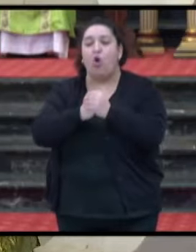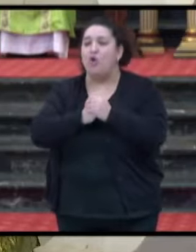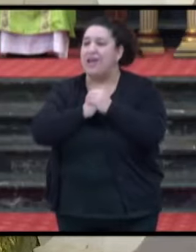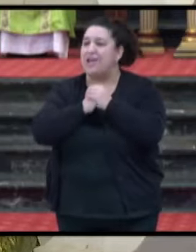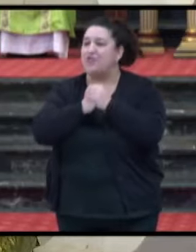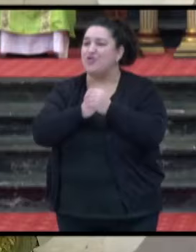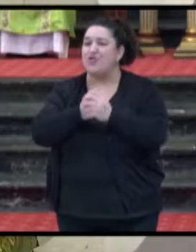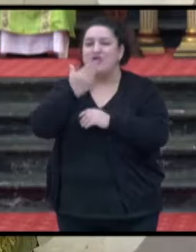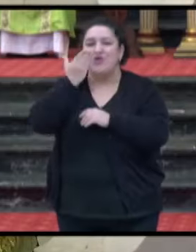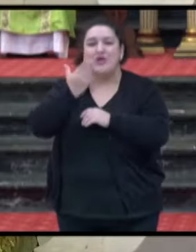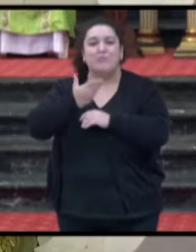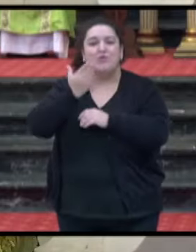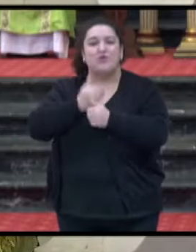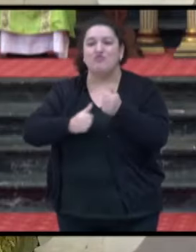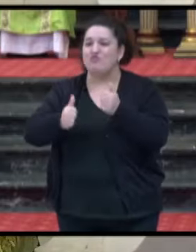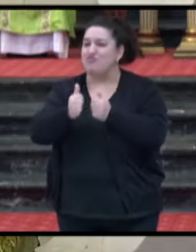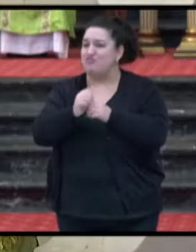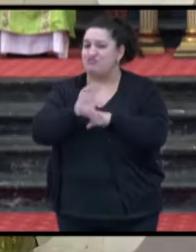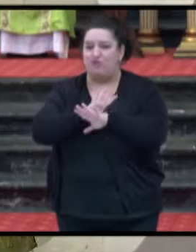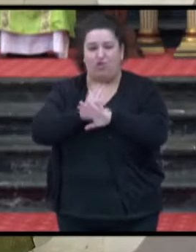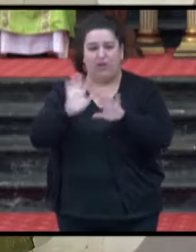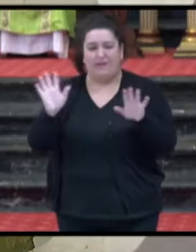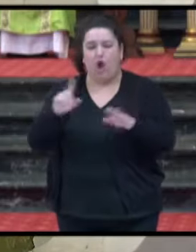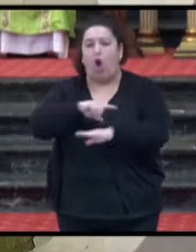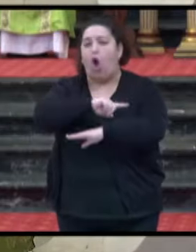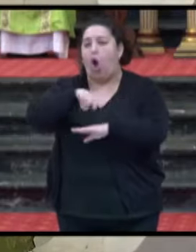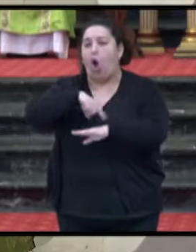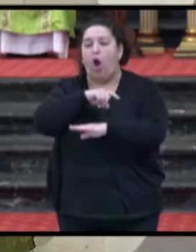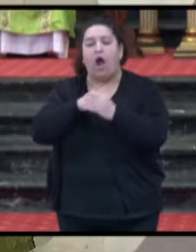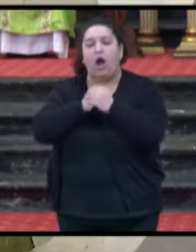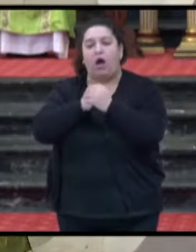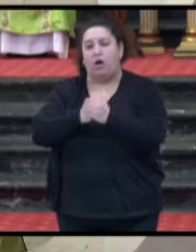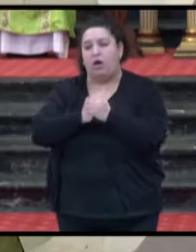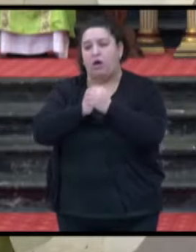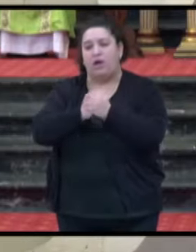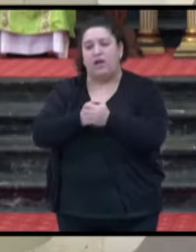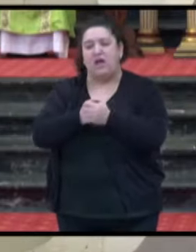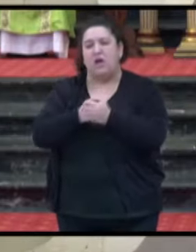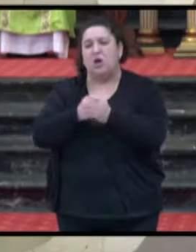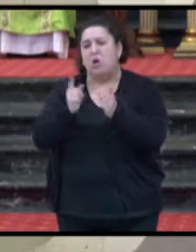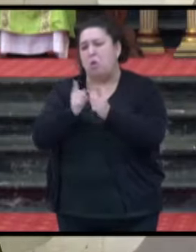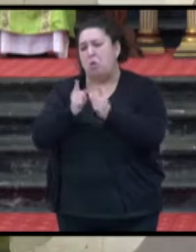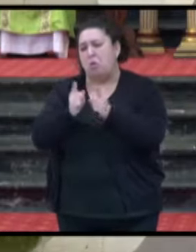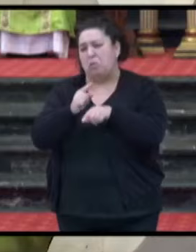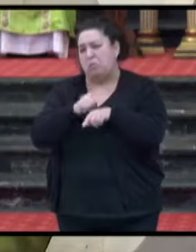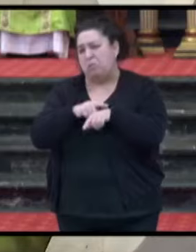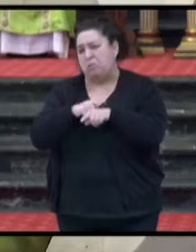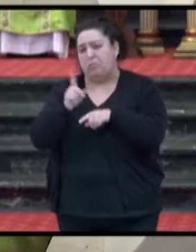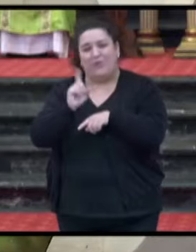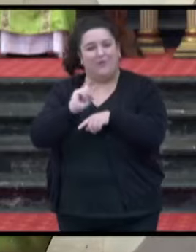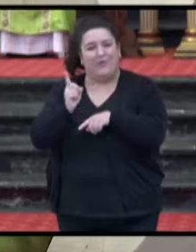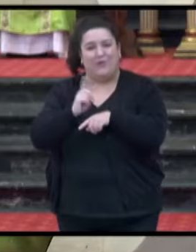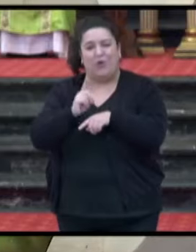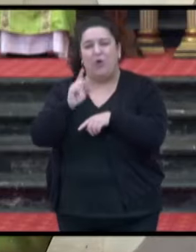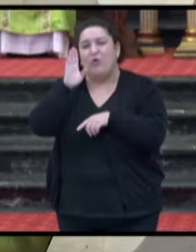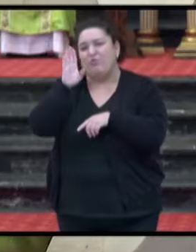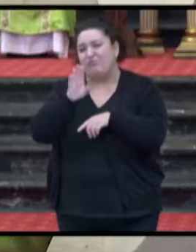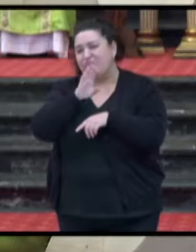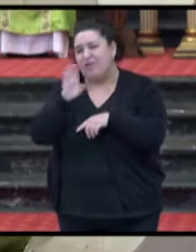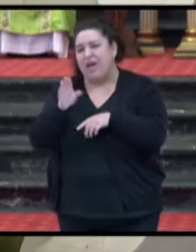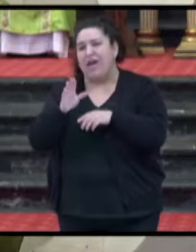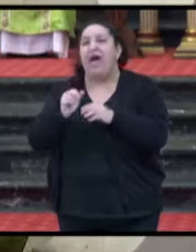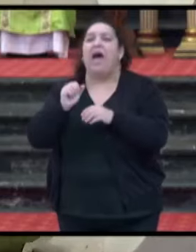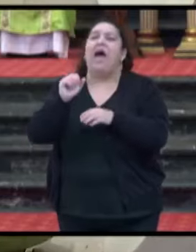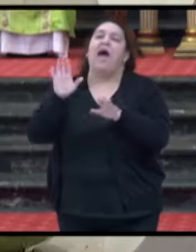un puesto fundamental horas no solo un ratito no solo santiguarse y un Ave